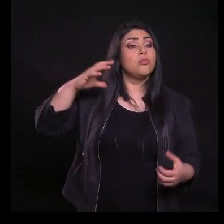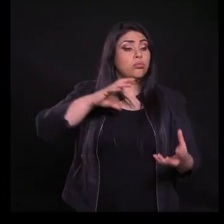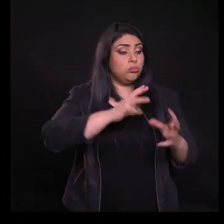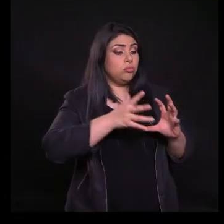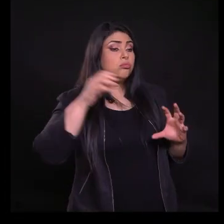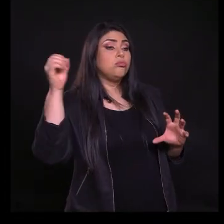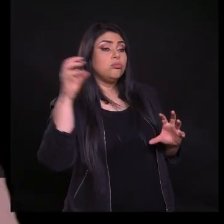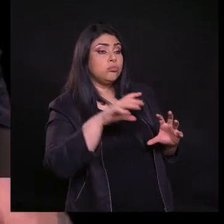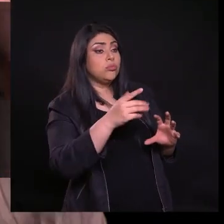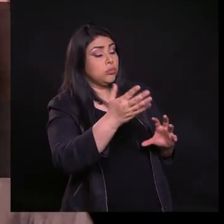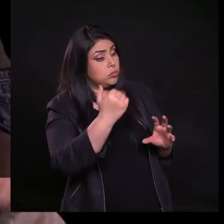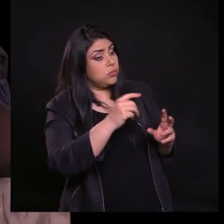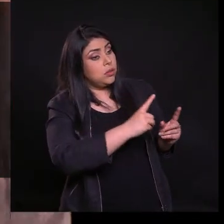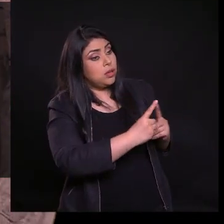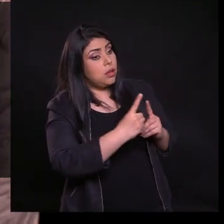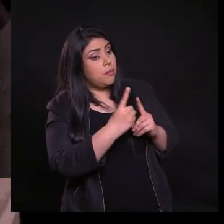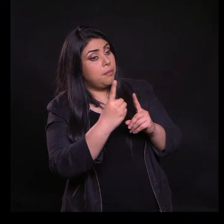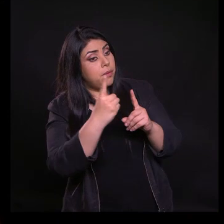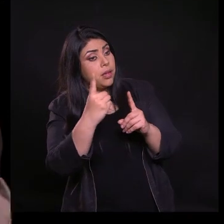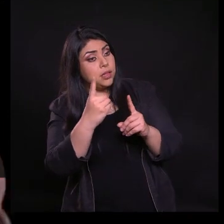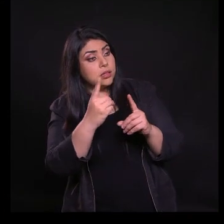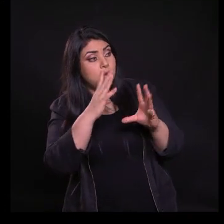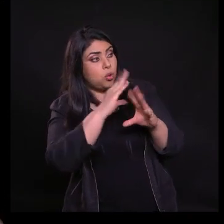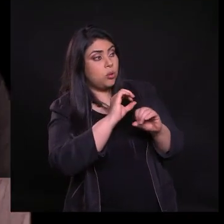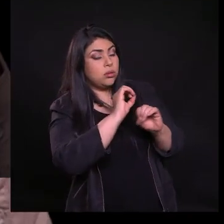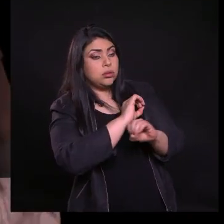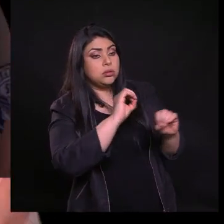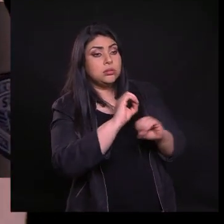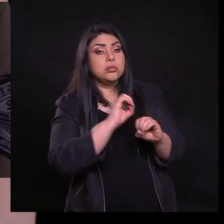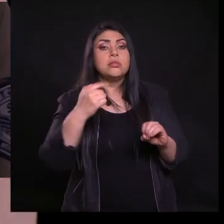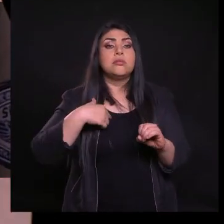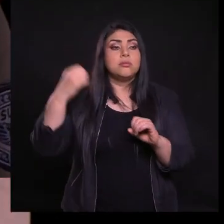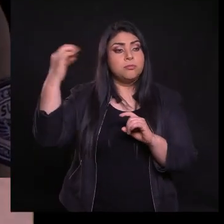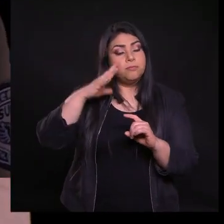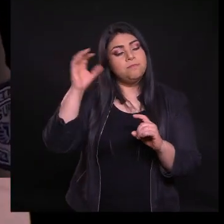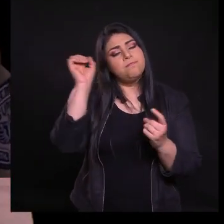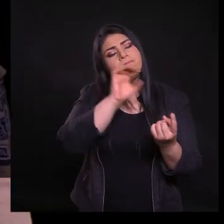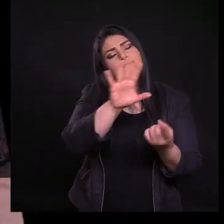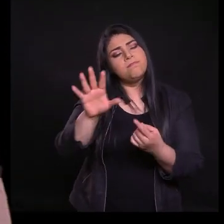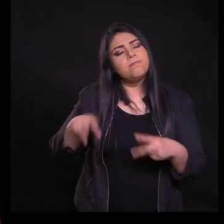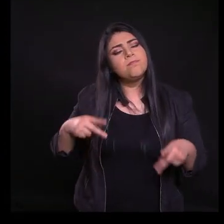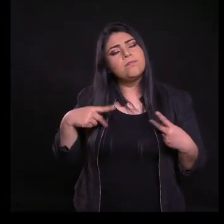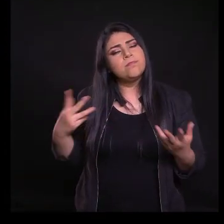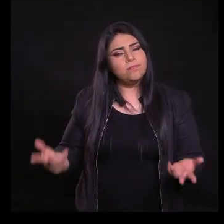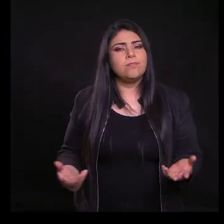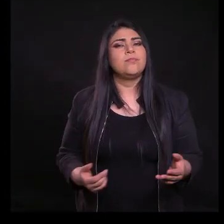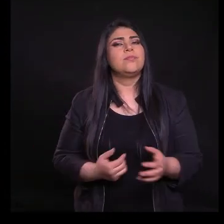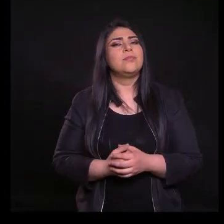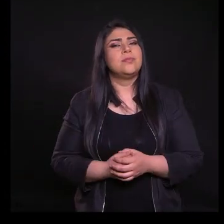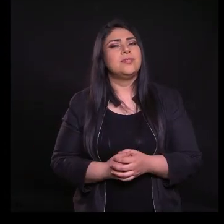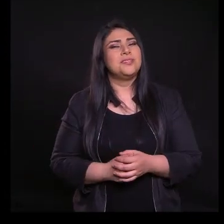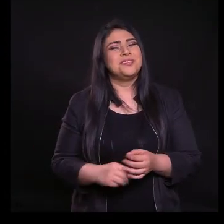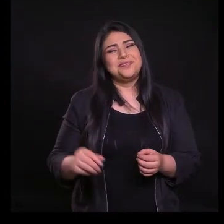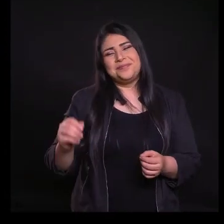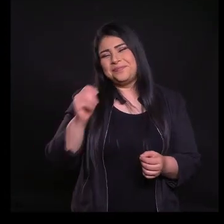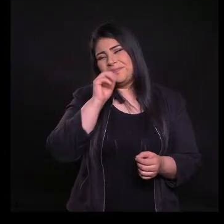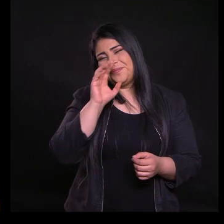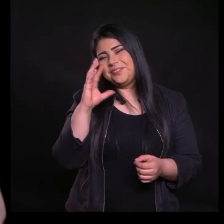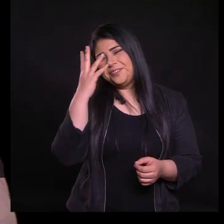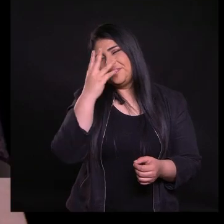andará en tinieblas sino que tendrá la luz de la vida guau qué promesa más impresionante